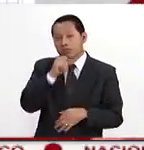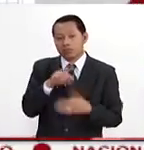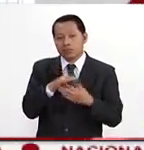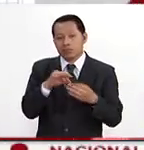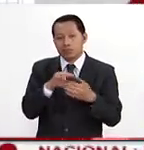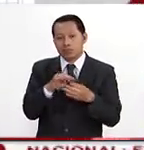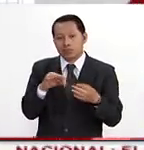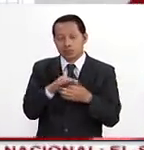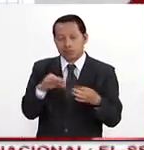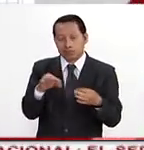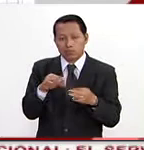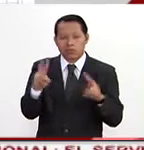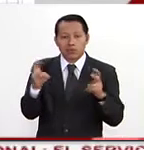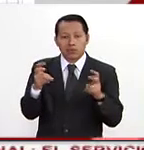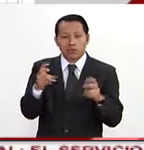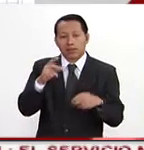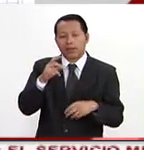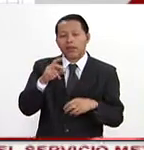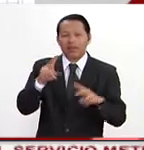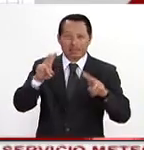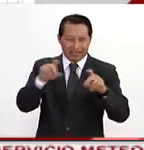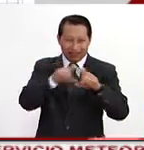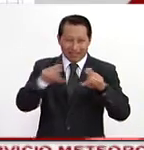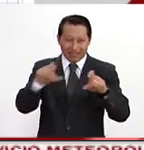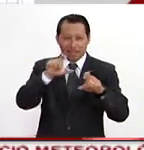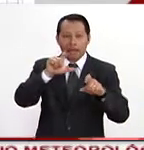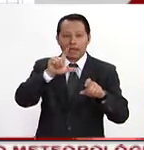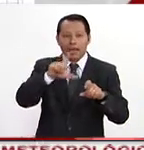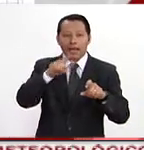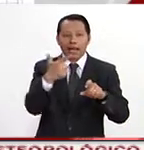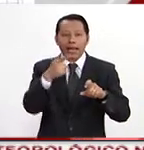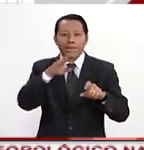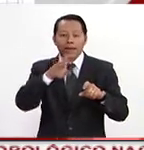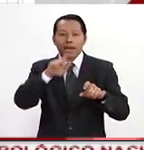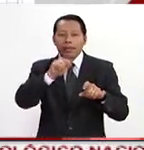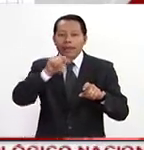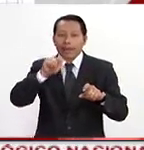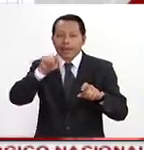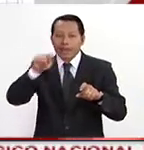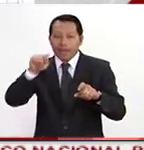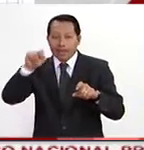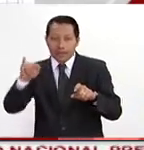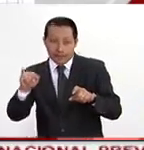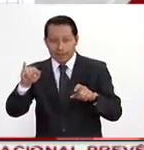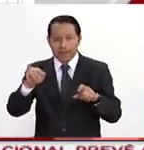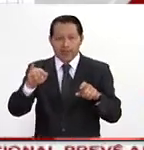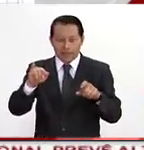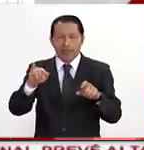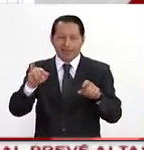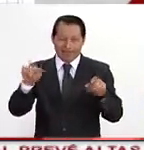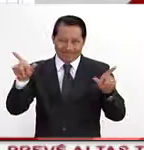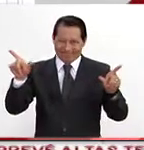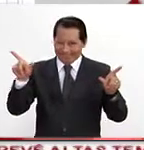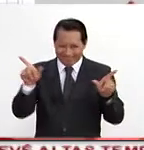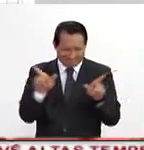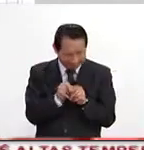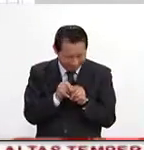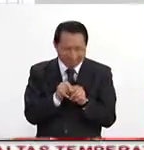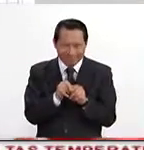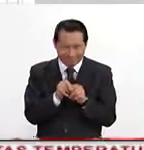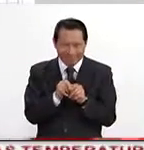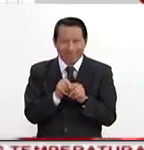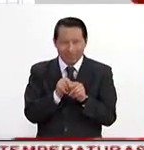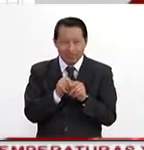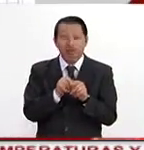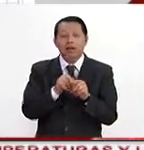el término lgtb y que corresponde a la digamos a